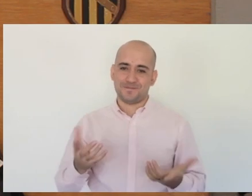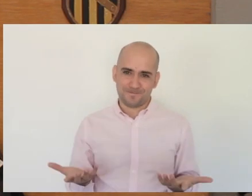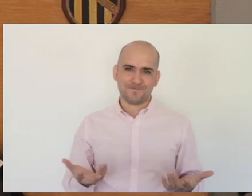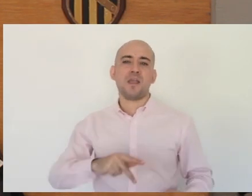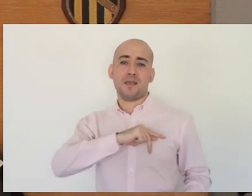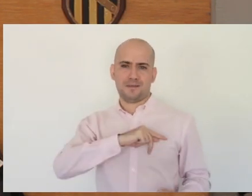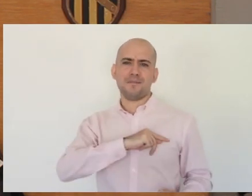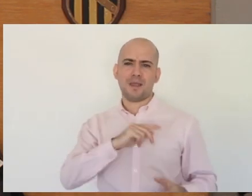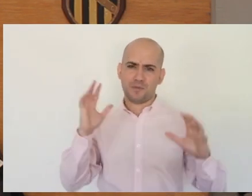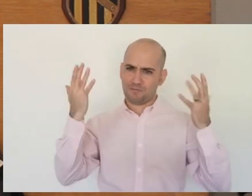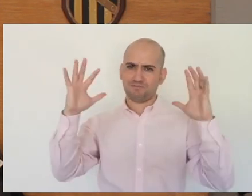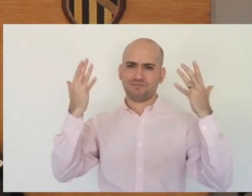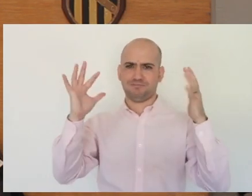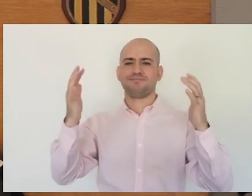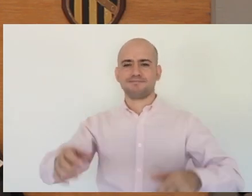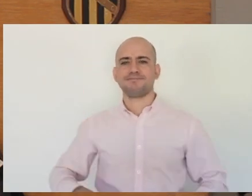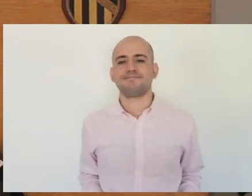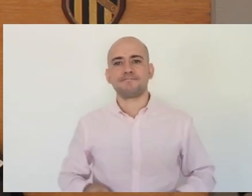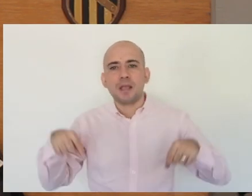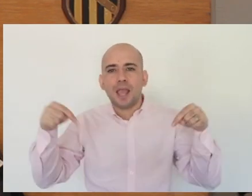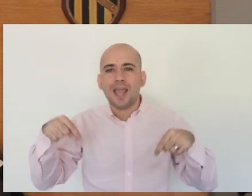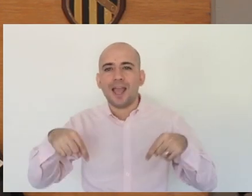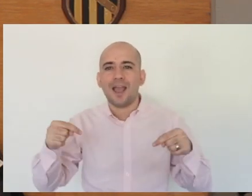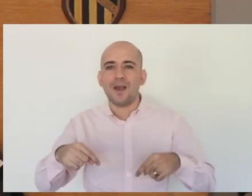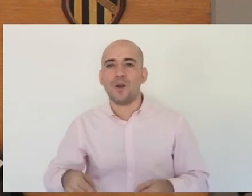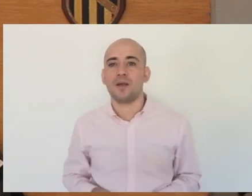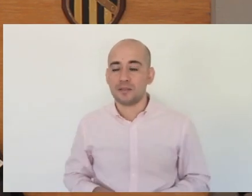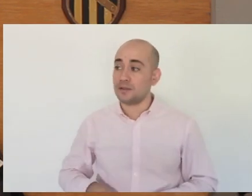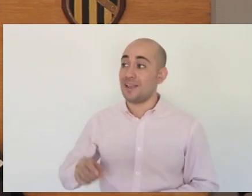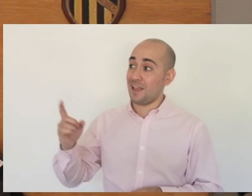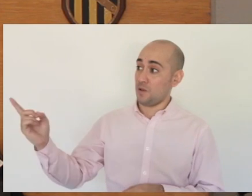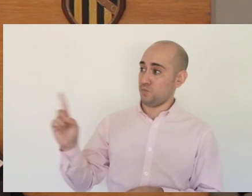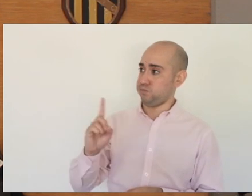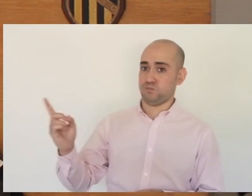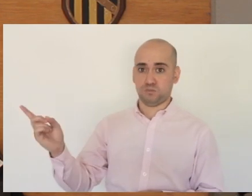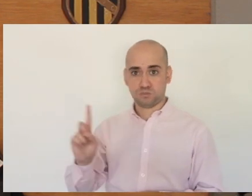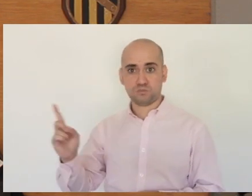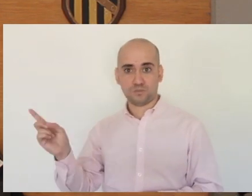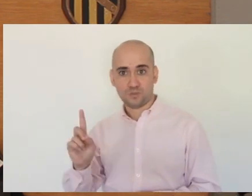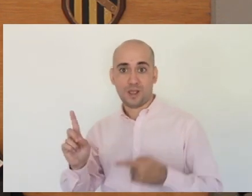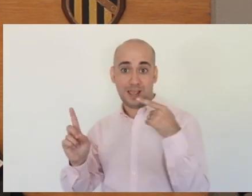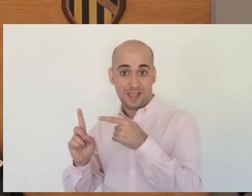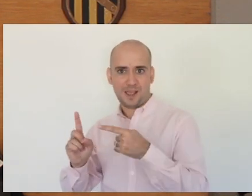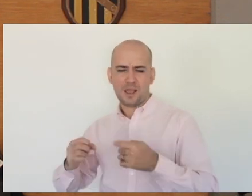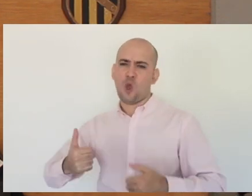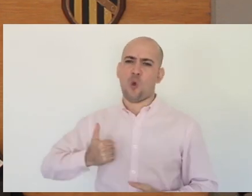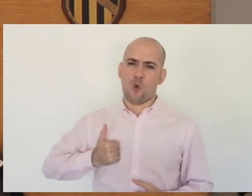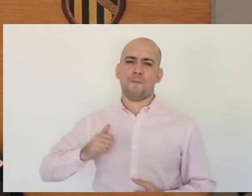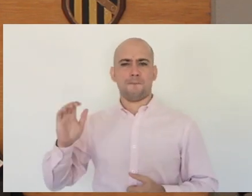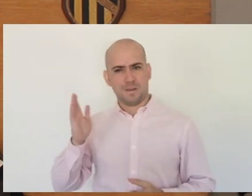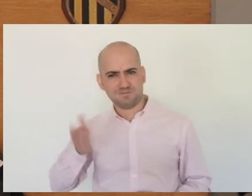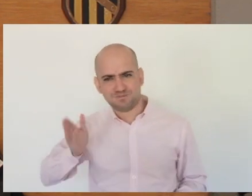de excelencia que hoy se les reconoce. A continuación, recibe sus distinciones a la